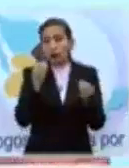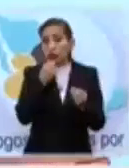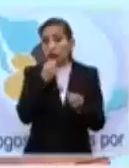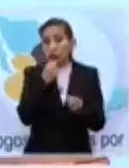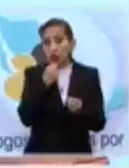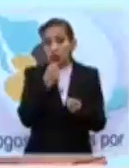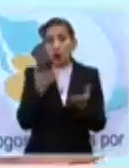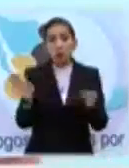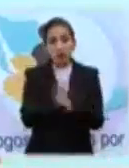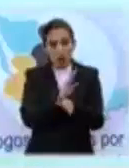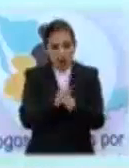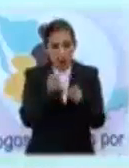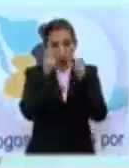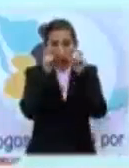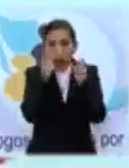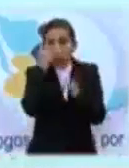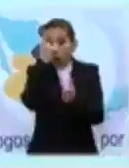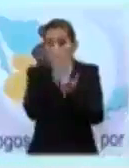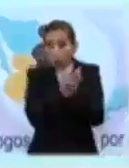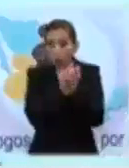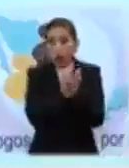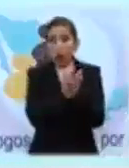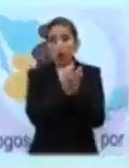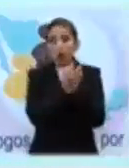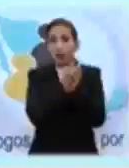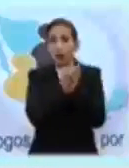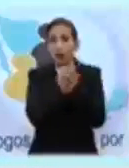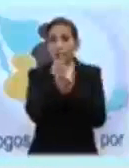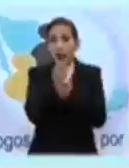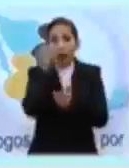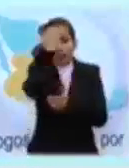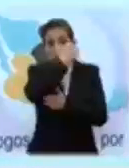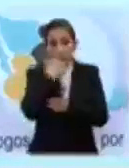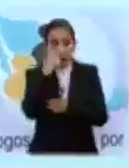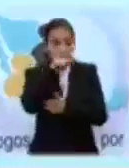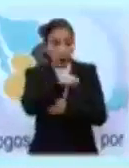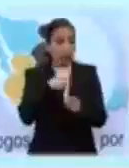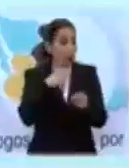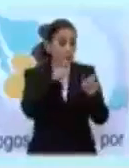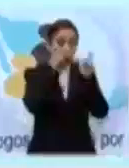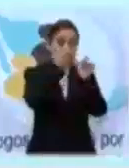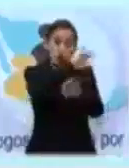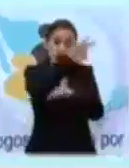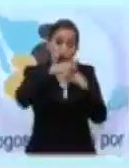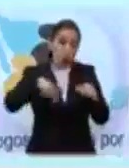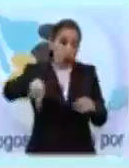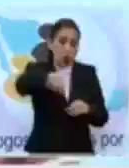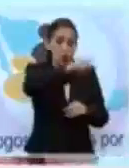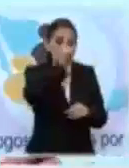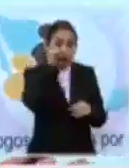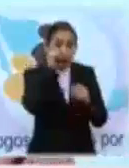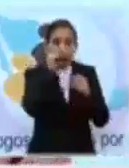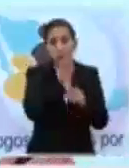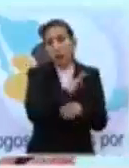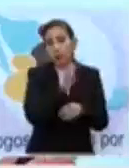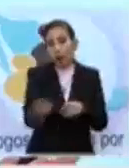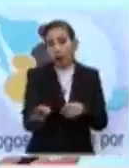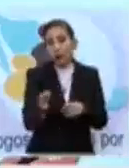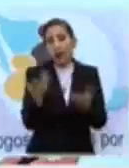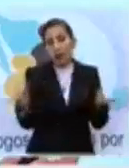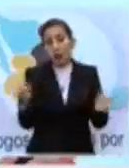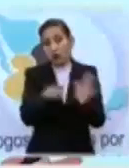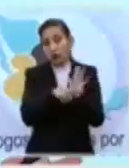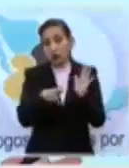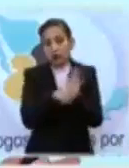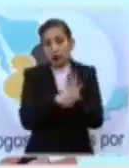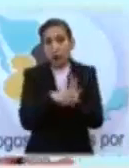ellos se beneficiaron de los lentes, el simplemente a rajatabla decir la evaluación dijo hay que poner lentes y ahora todos a ponerse lentes puede ser una medida incluso